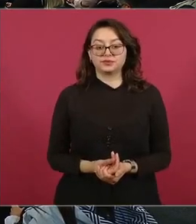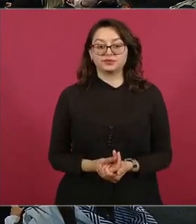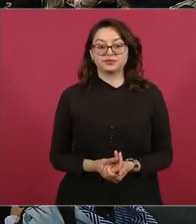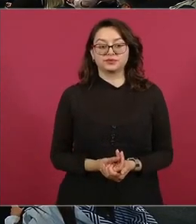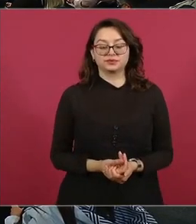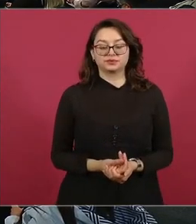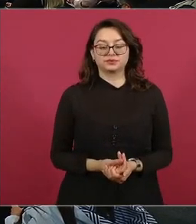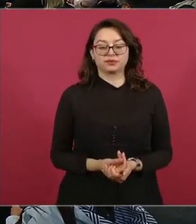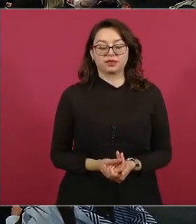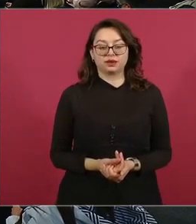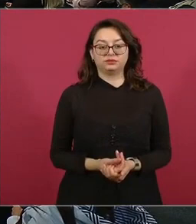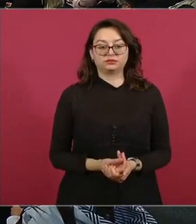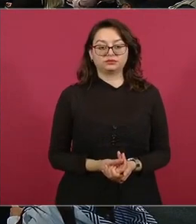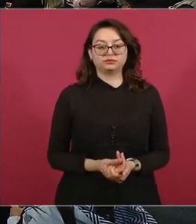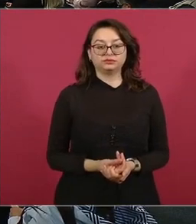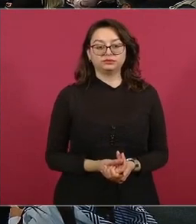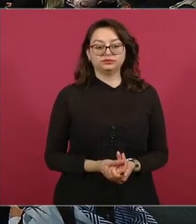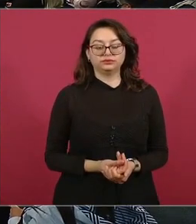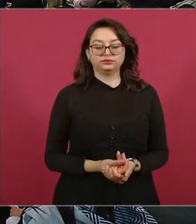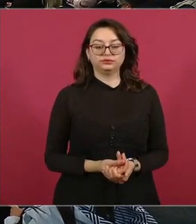ver. A ver.